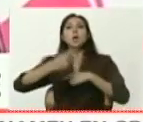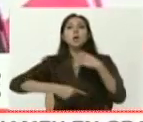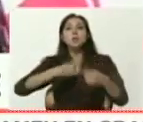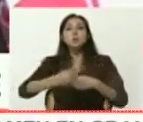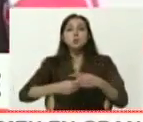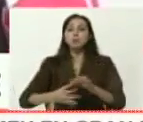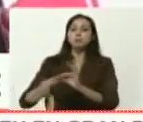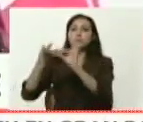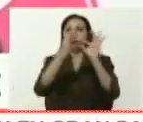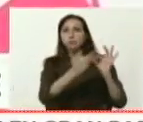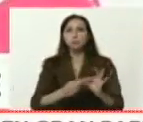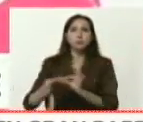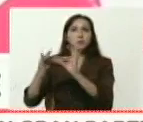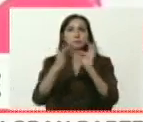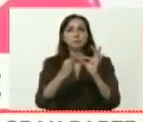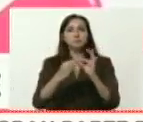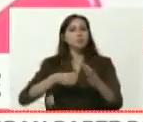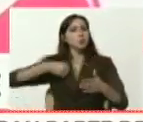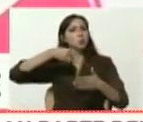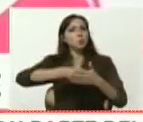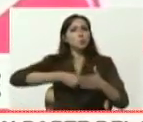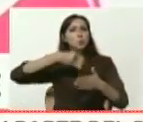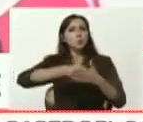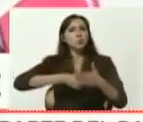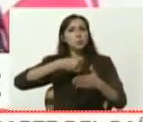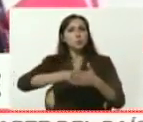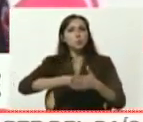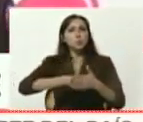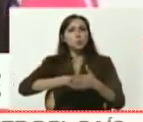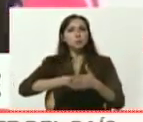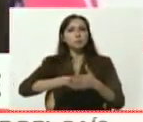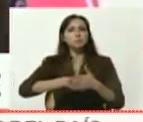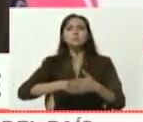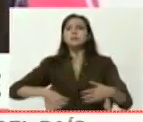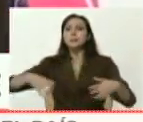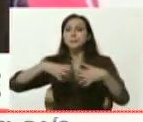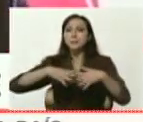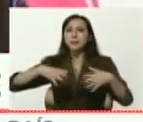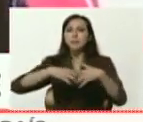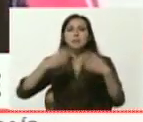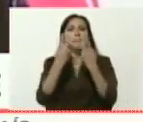unidad, la lucha, la batalla y la victoria.